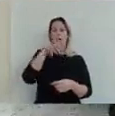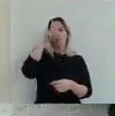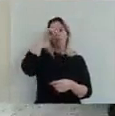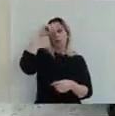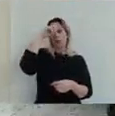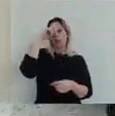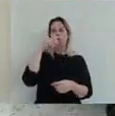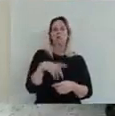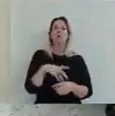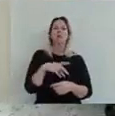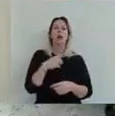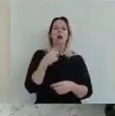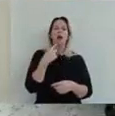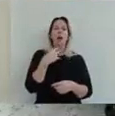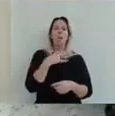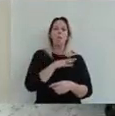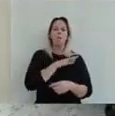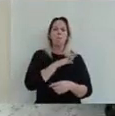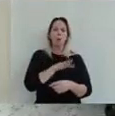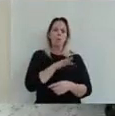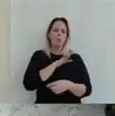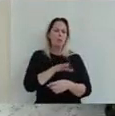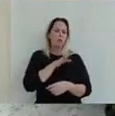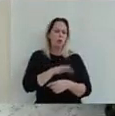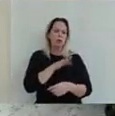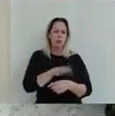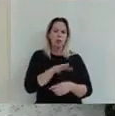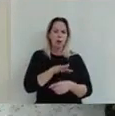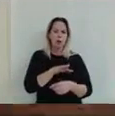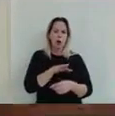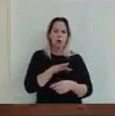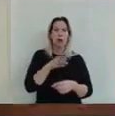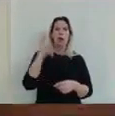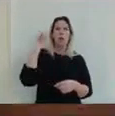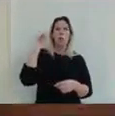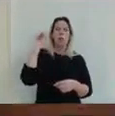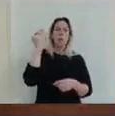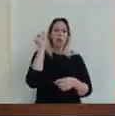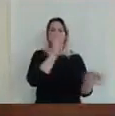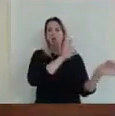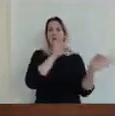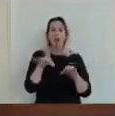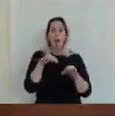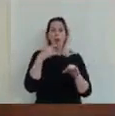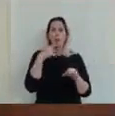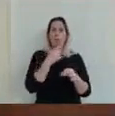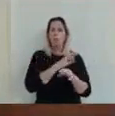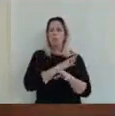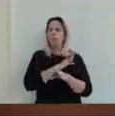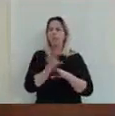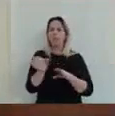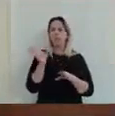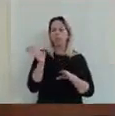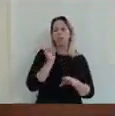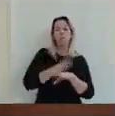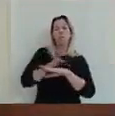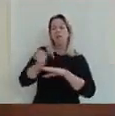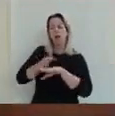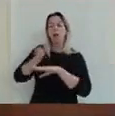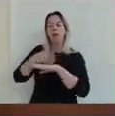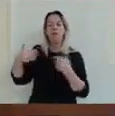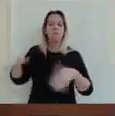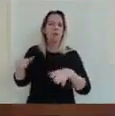del municipio. Primera aseveración, mentira, nunca fue así. Autoridades del Hospital San José permitieron